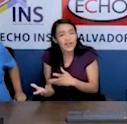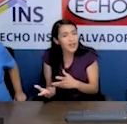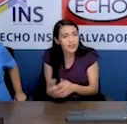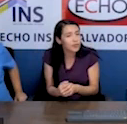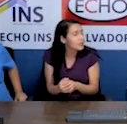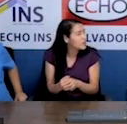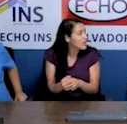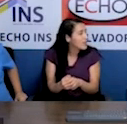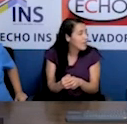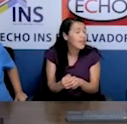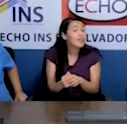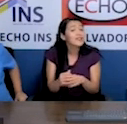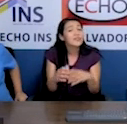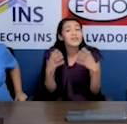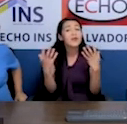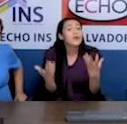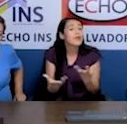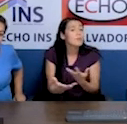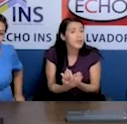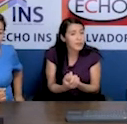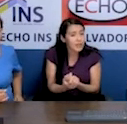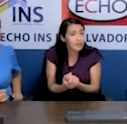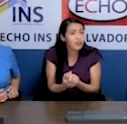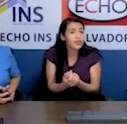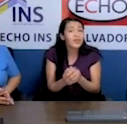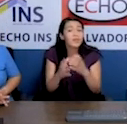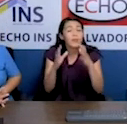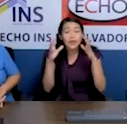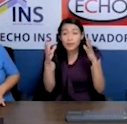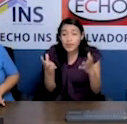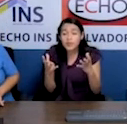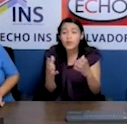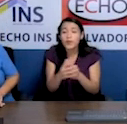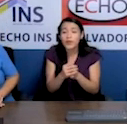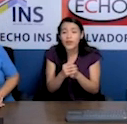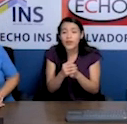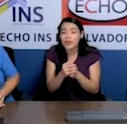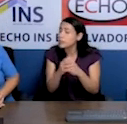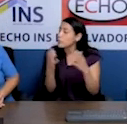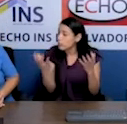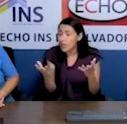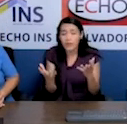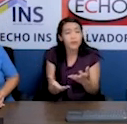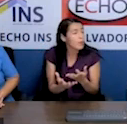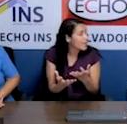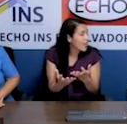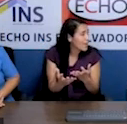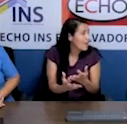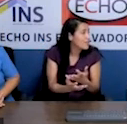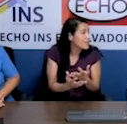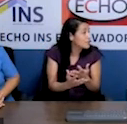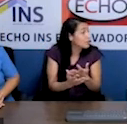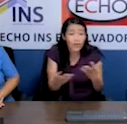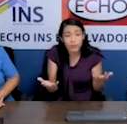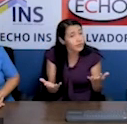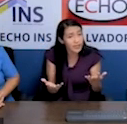que una carga de solución salina, necesita un acompañamiento que por el mismo estructura de un hospital